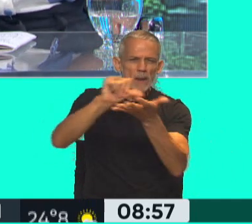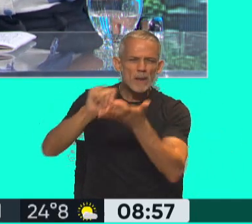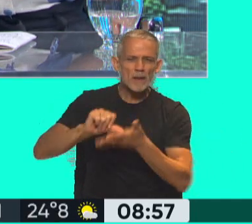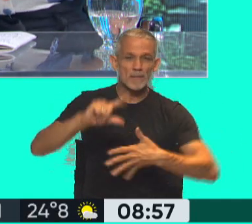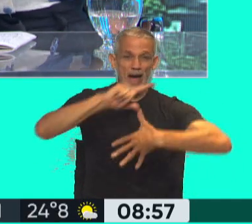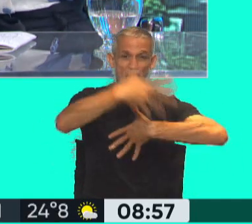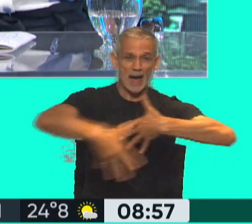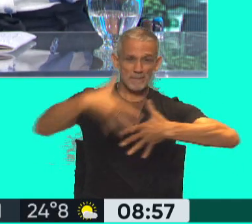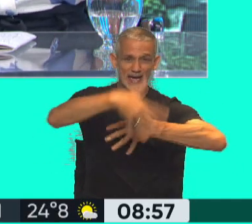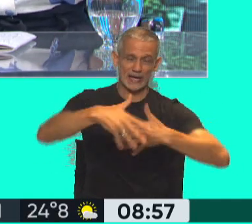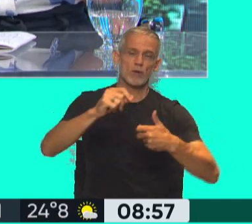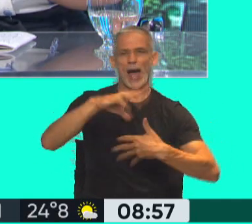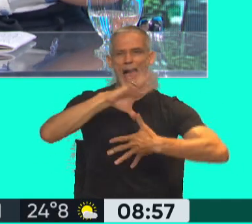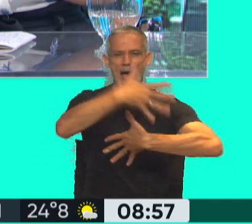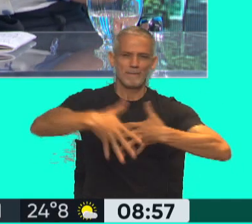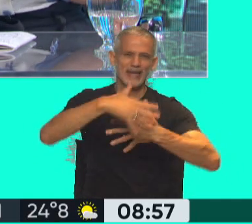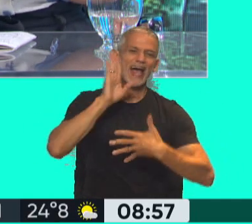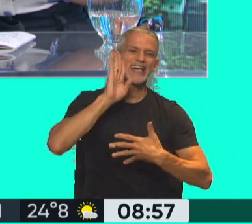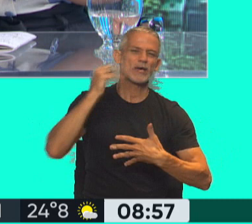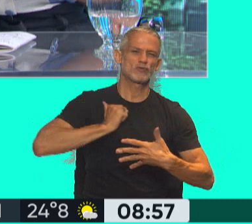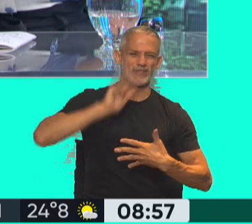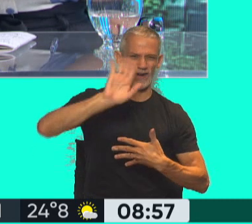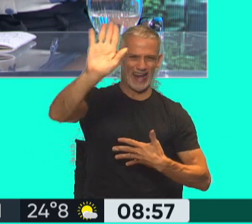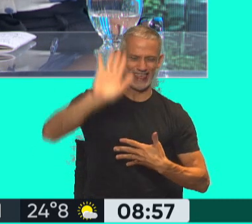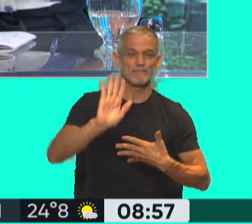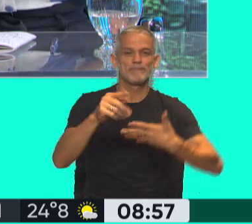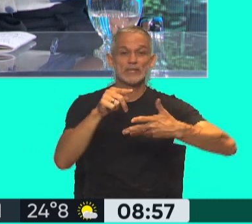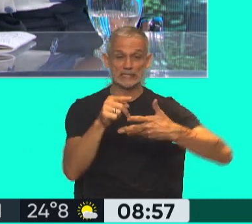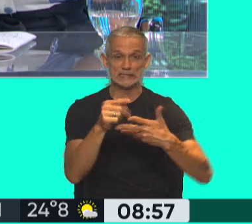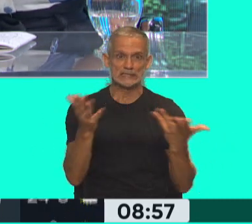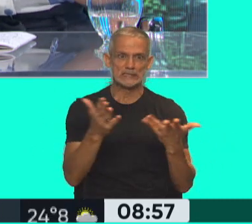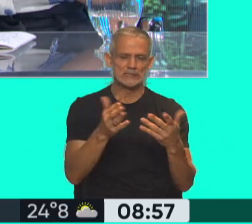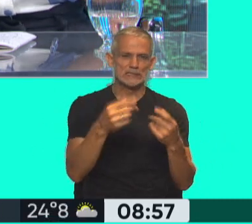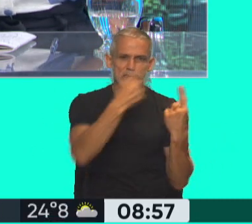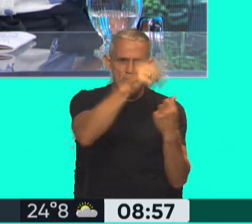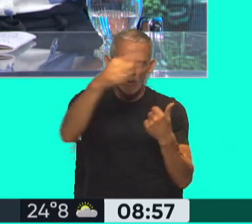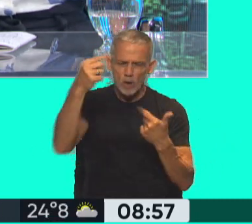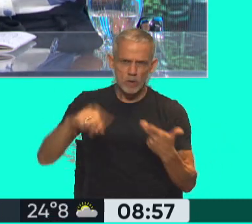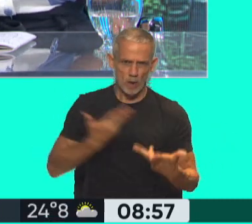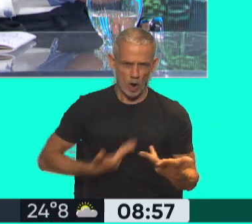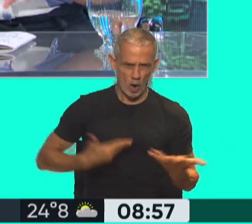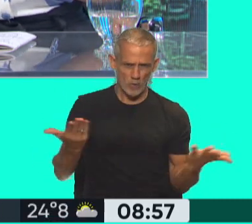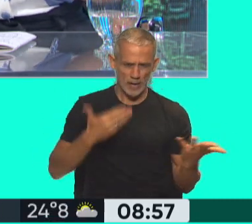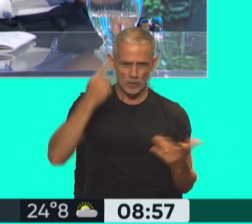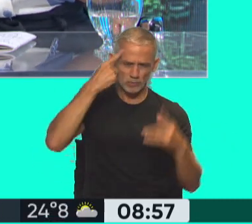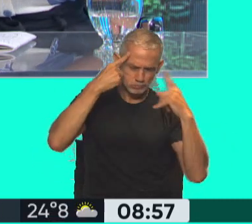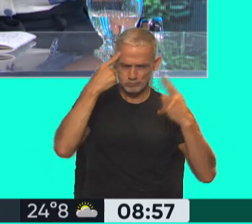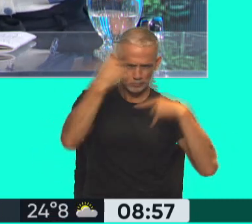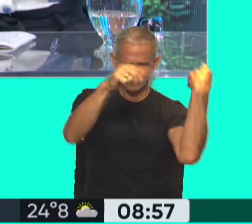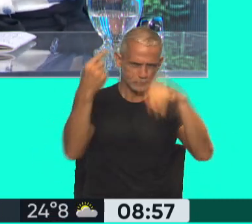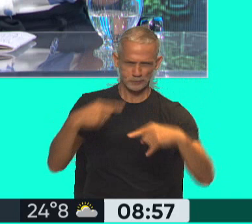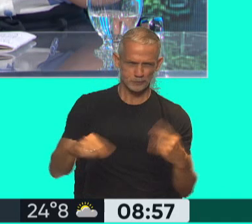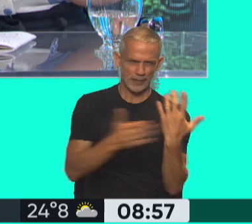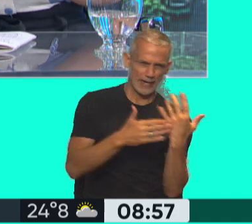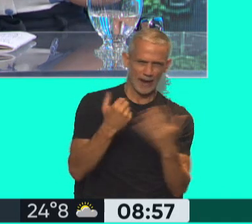América Latina o de América sin Estados Unidos y Canadá y hay gobiernos con orientaciones muy diferentes Entonces